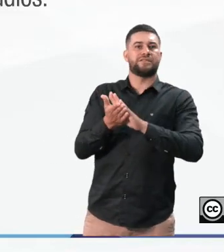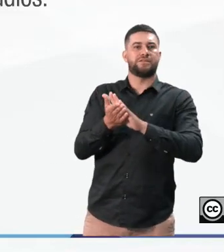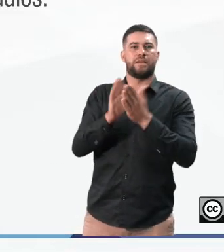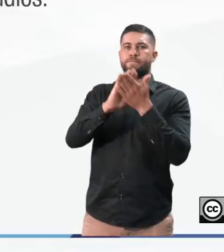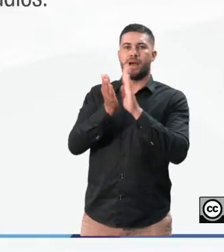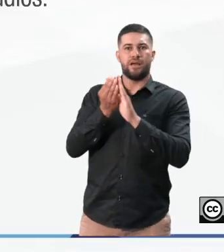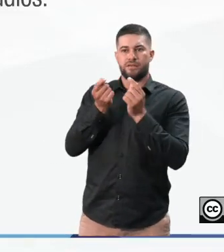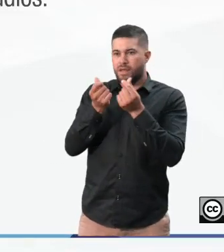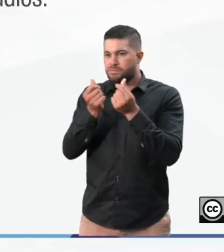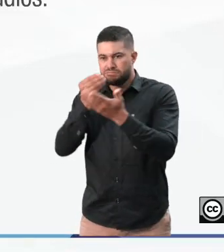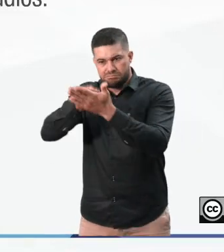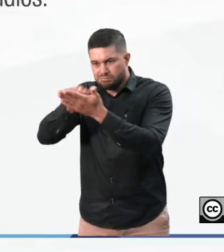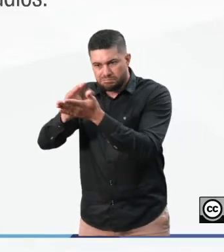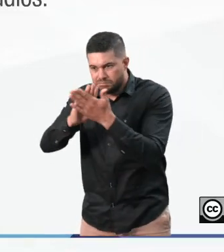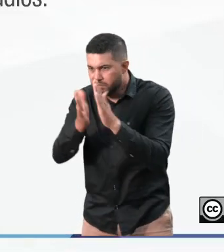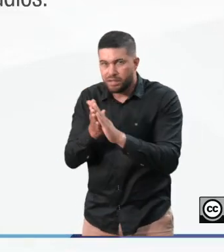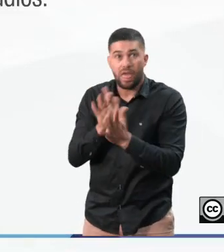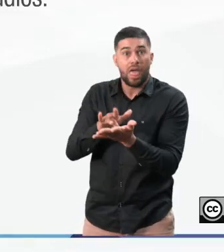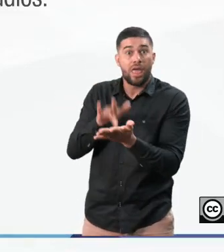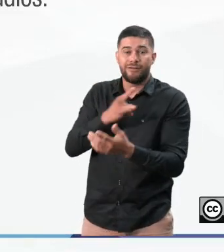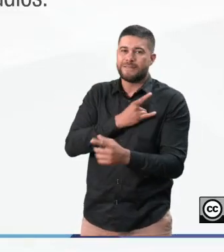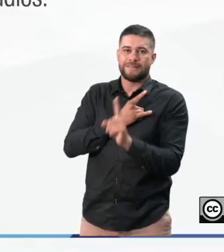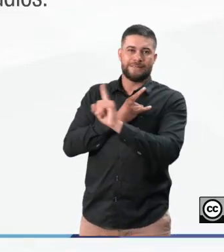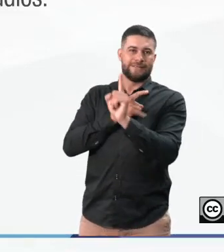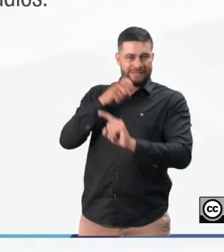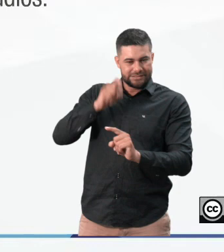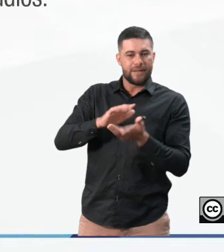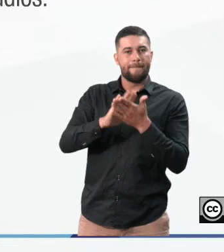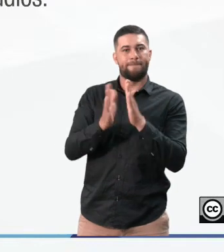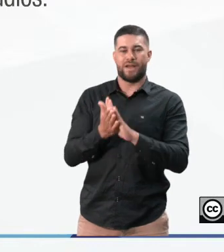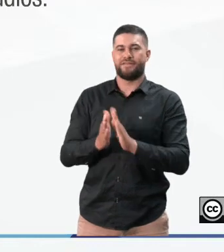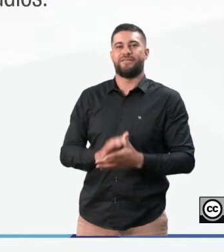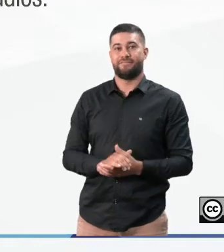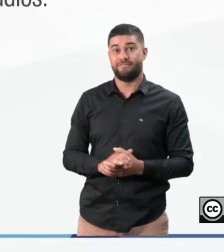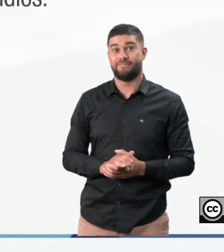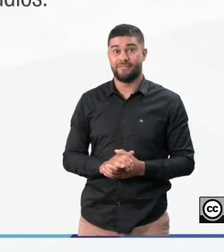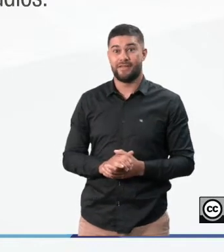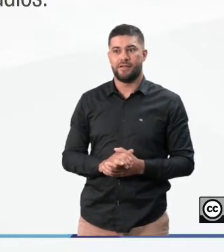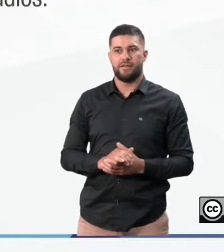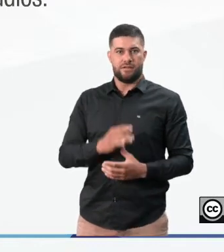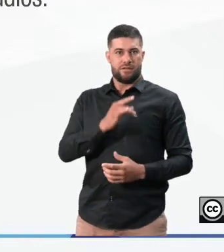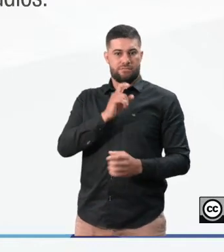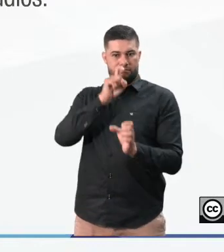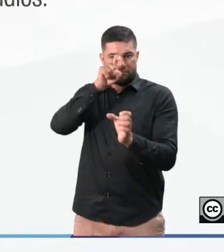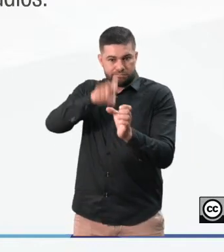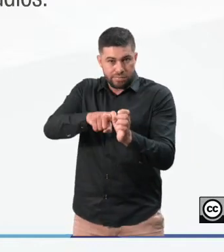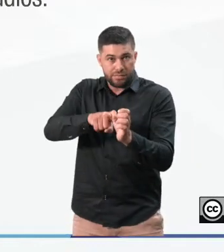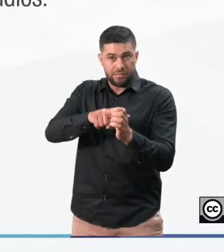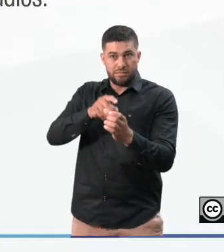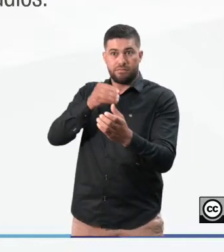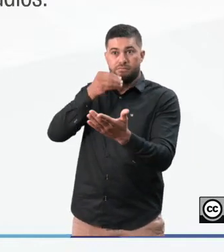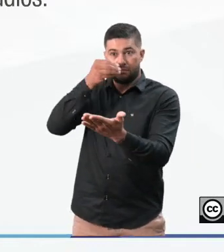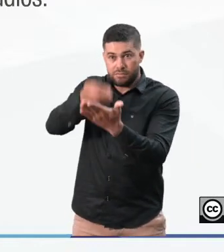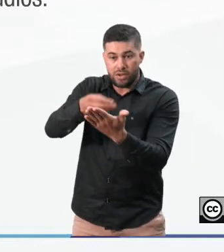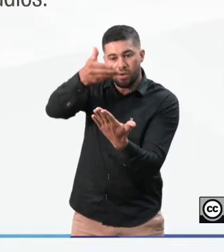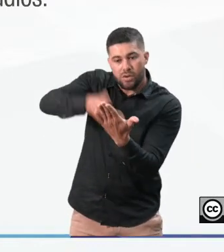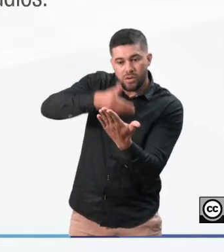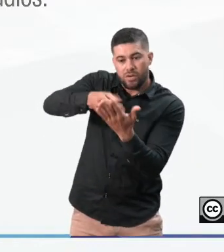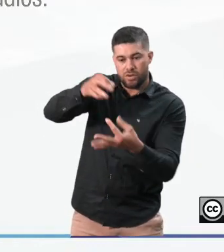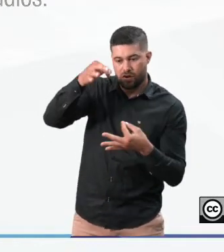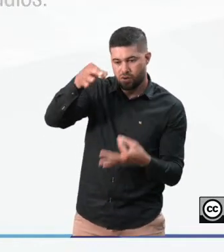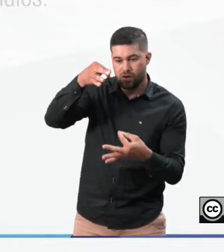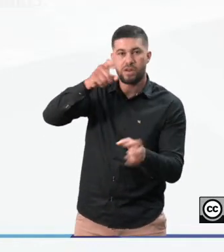un tubo de ensayo y no se pagó. Pues no se puede hacer renovación de matrícula hasta que no se haya cancelado ese tubo de